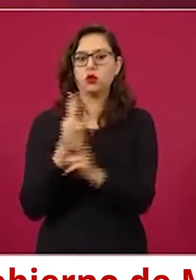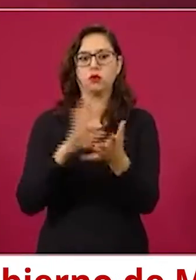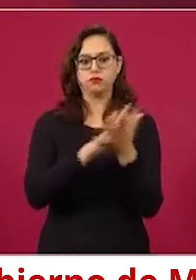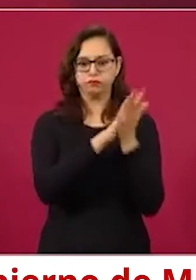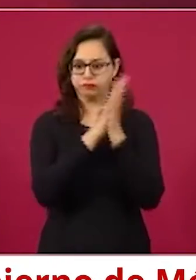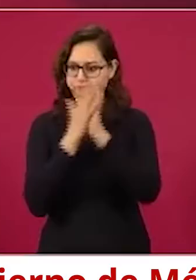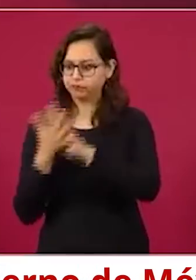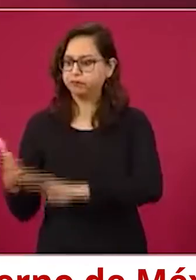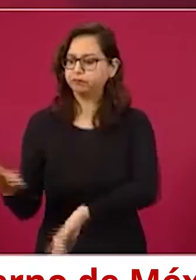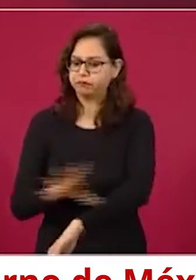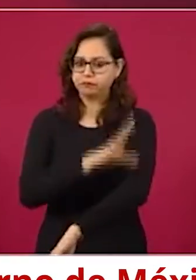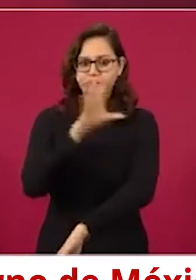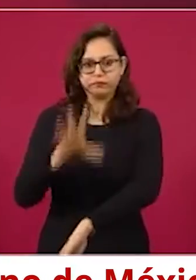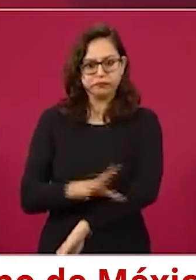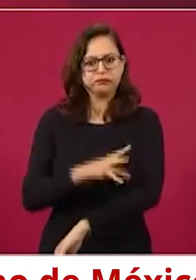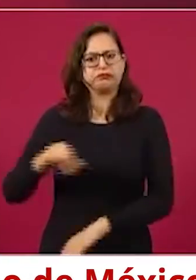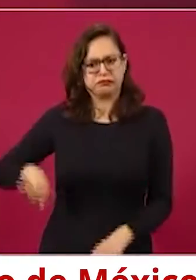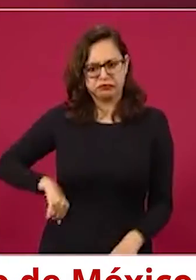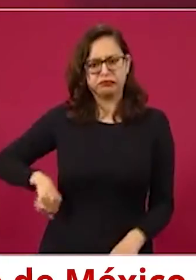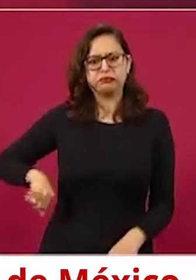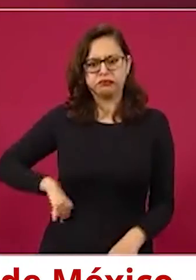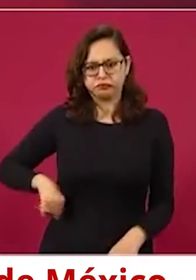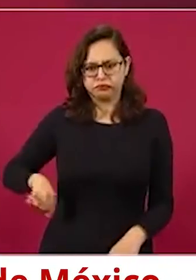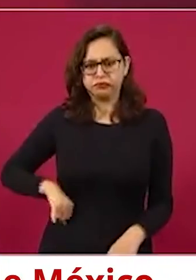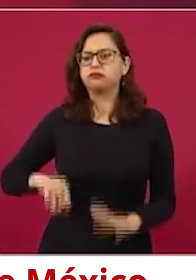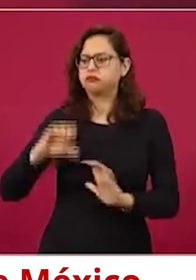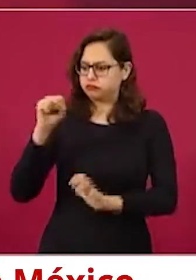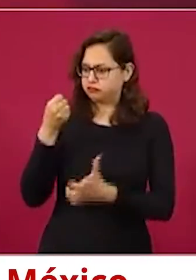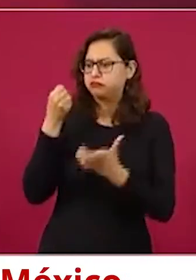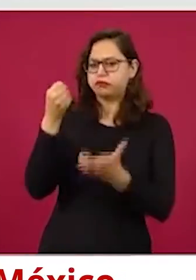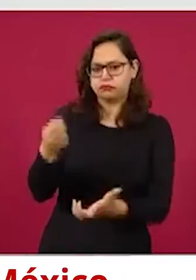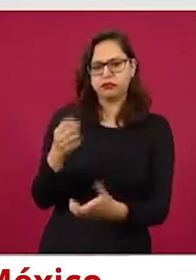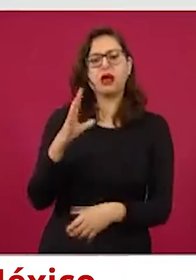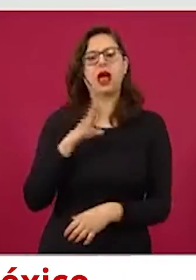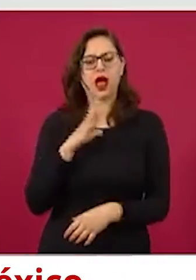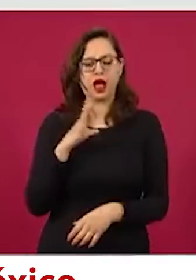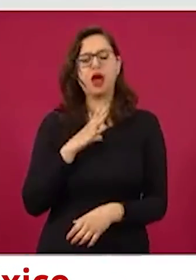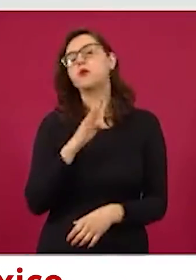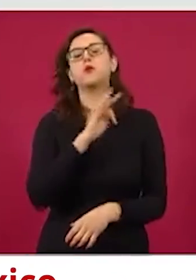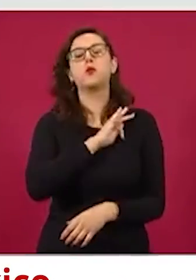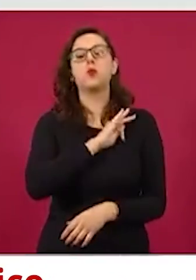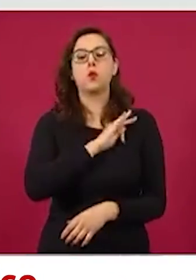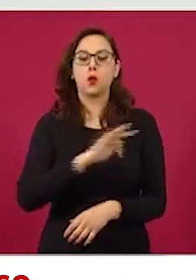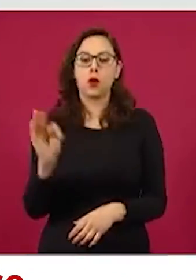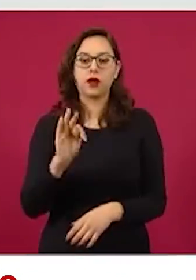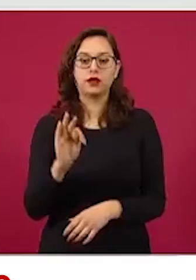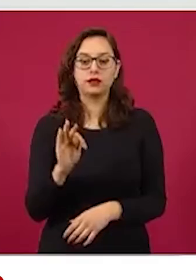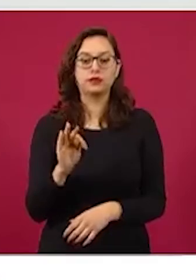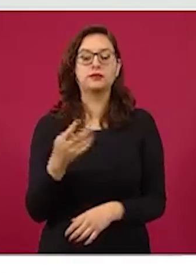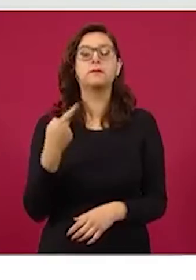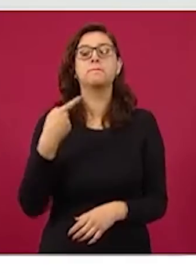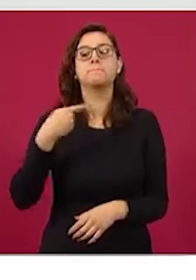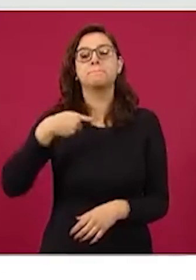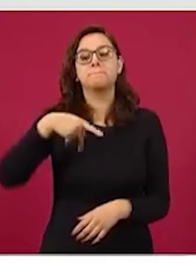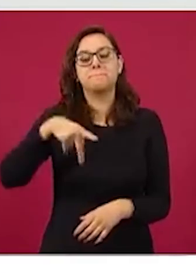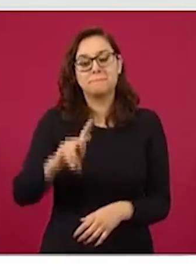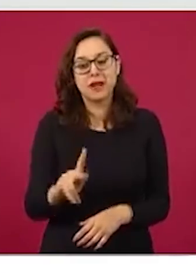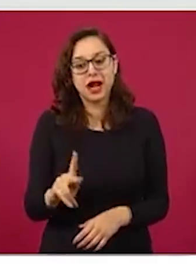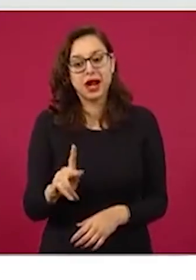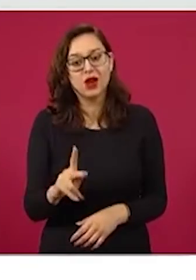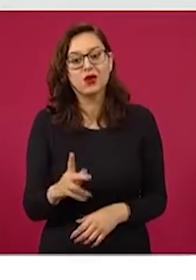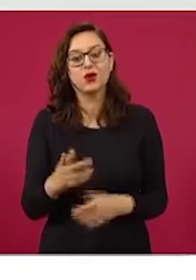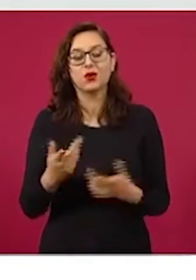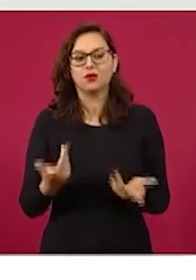y hay facilidades para la inversión. Lo único es que queremos al mismo tiempo fortalecer